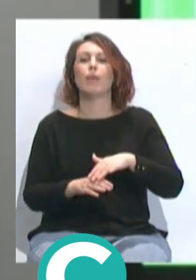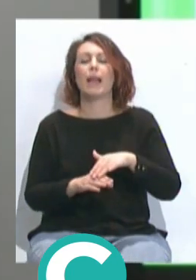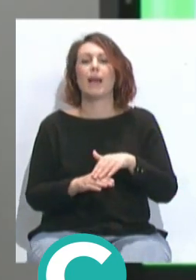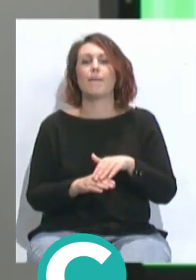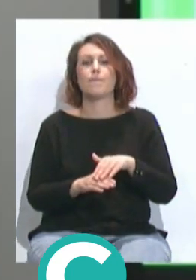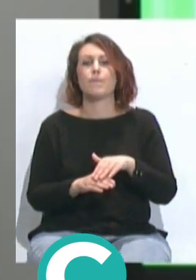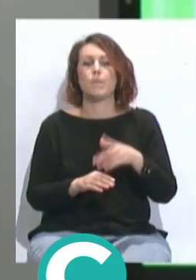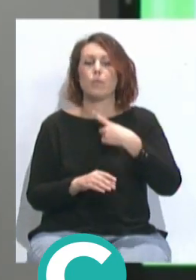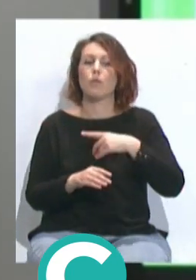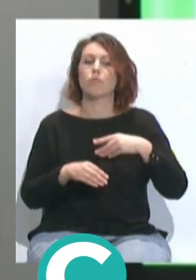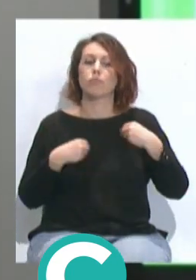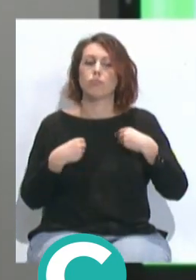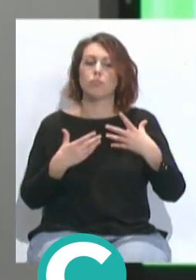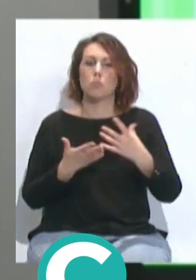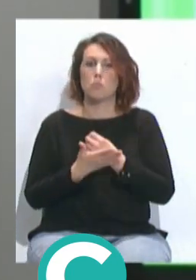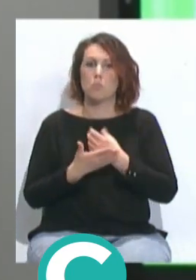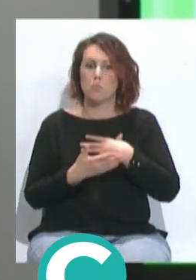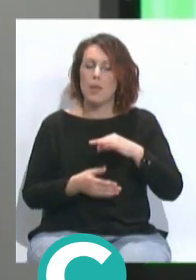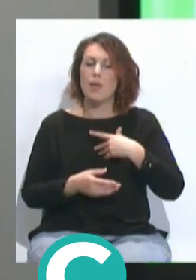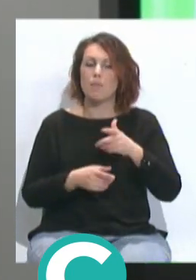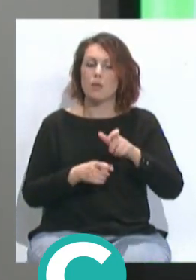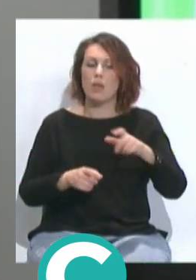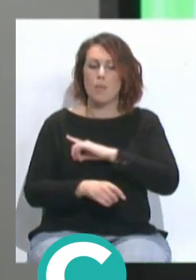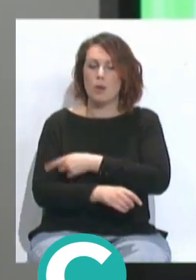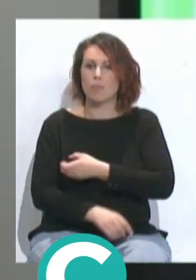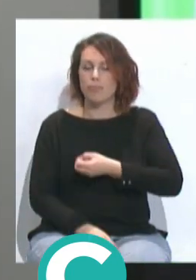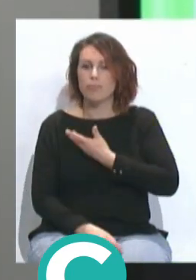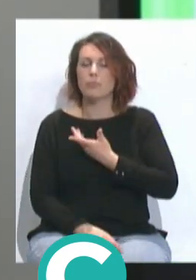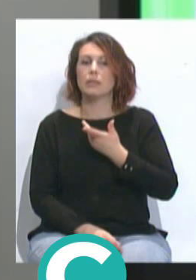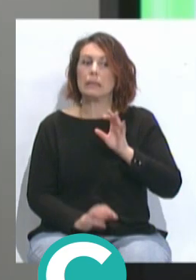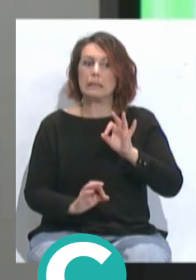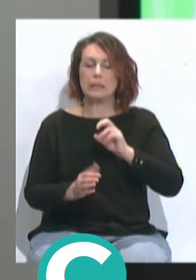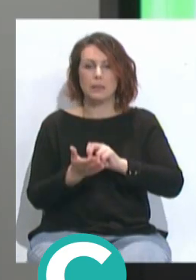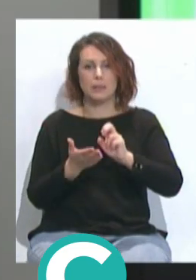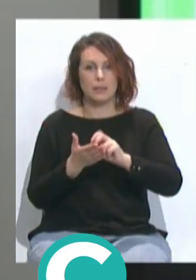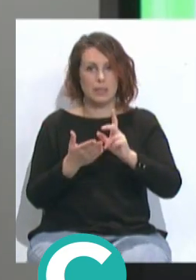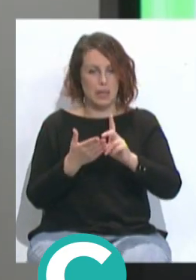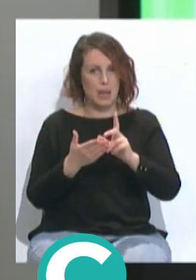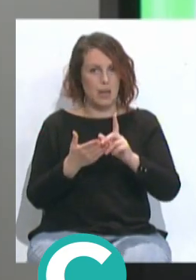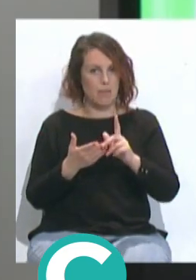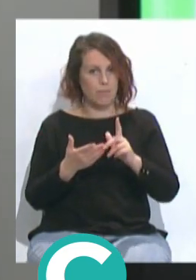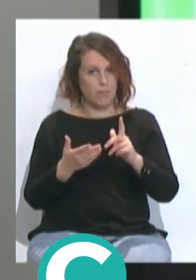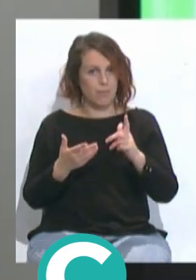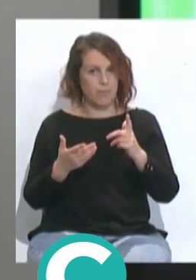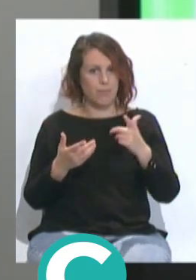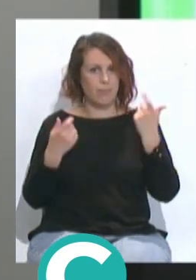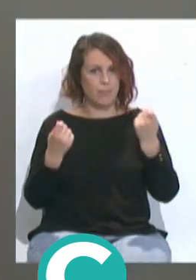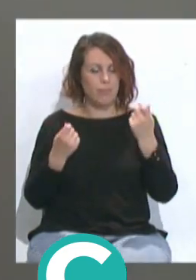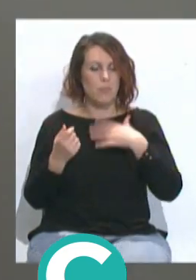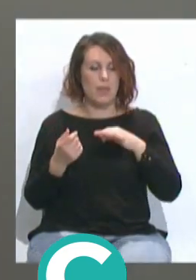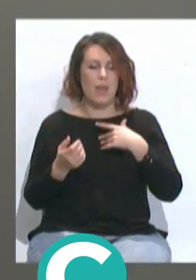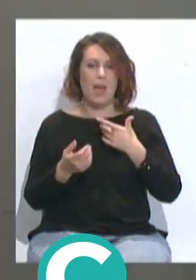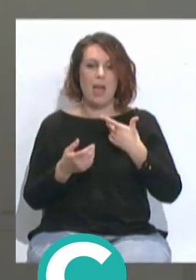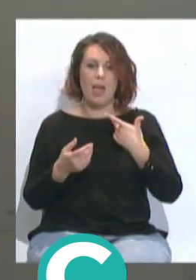podamos disfrutar todos aquellos amantes del deporte y en concreto de las carreras populares podamos disfrutar de este evento